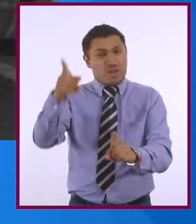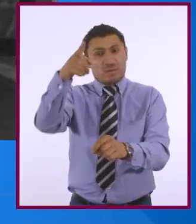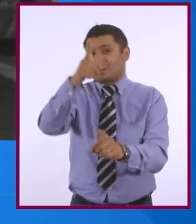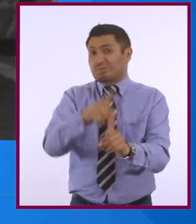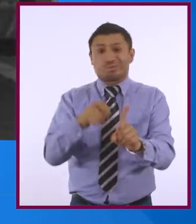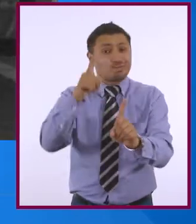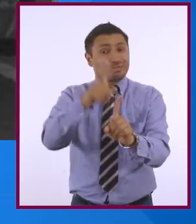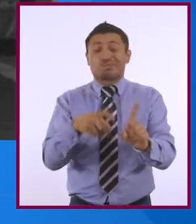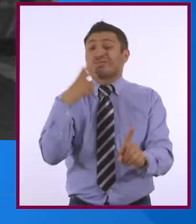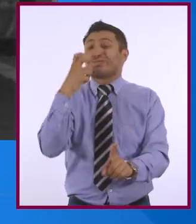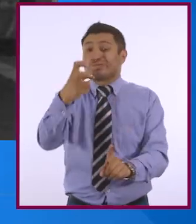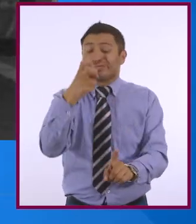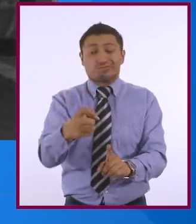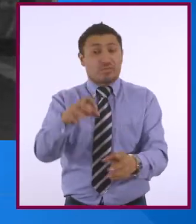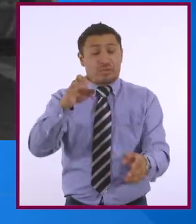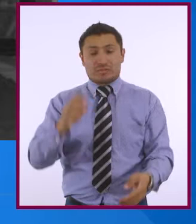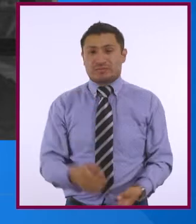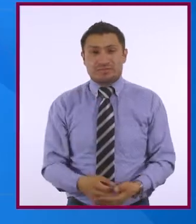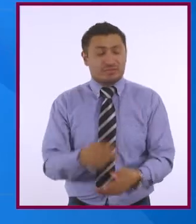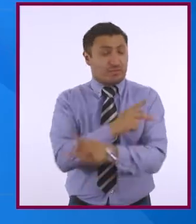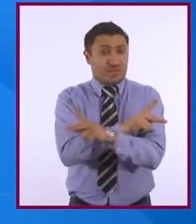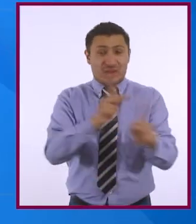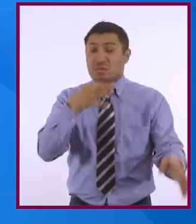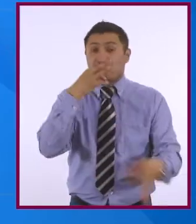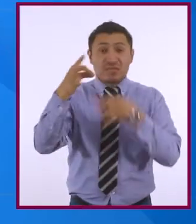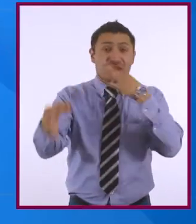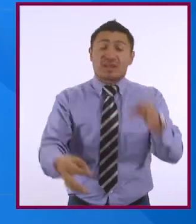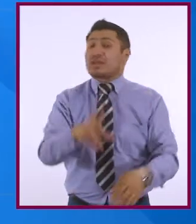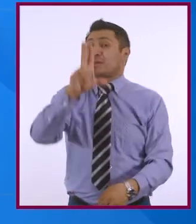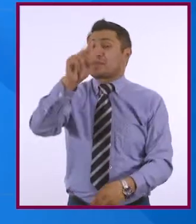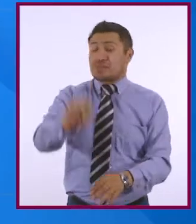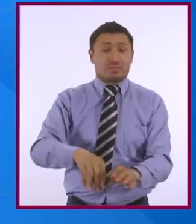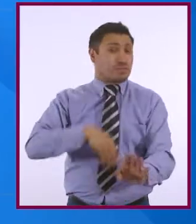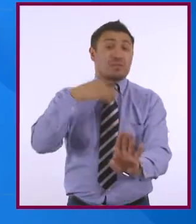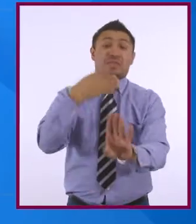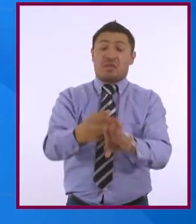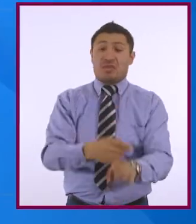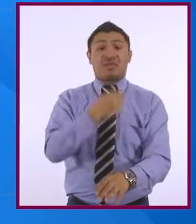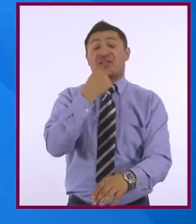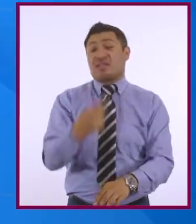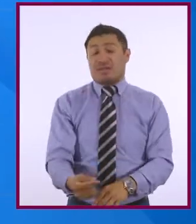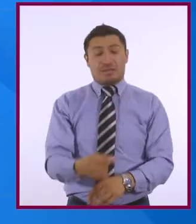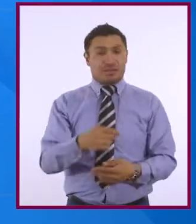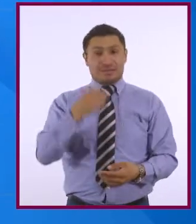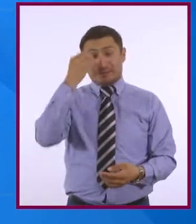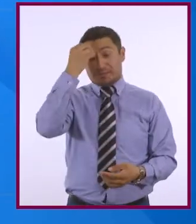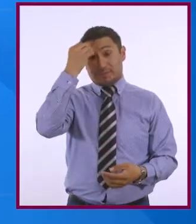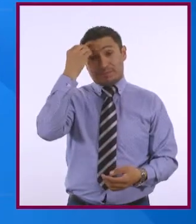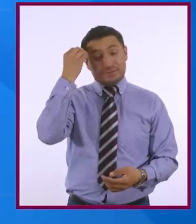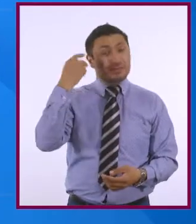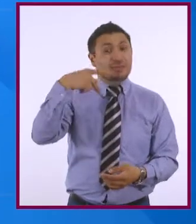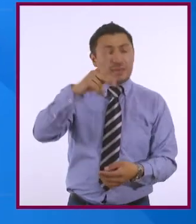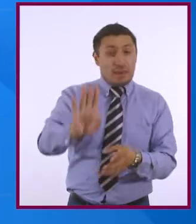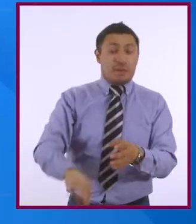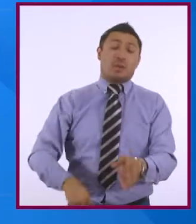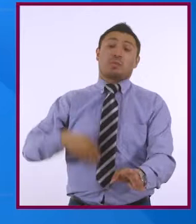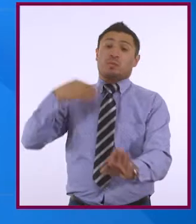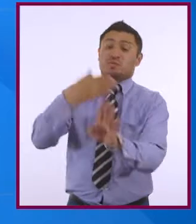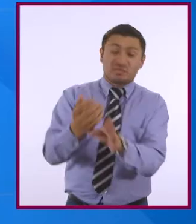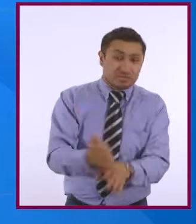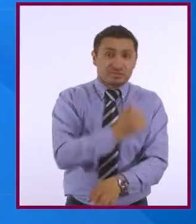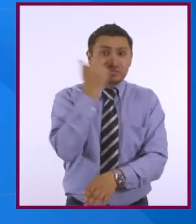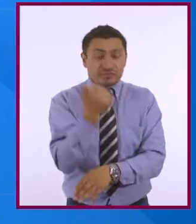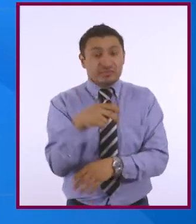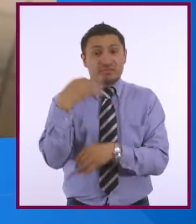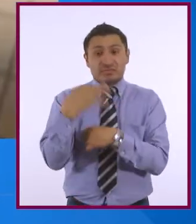criticar públicamente esas prácticas que consideraba nocivas para los niños. Pero que se azote a los alumnos